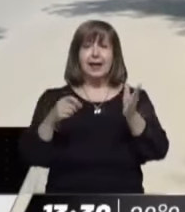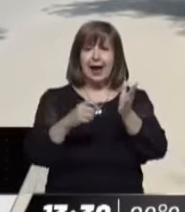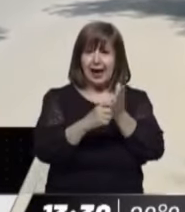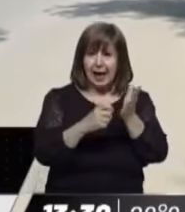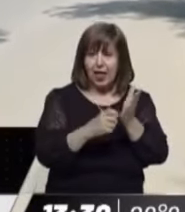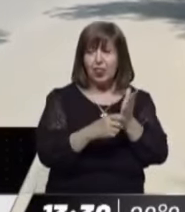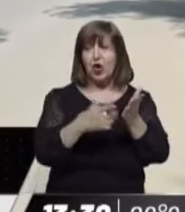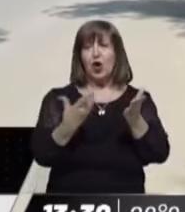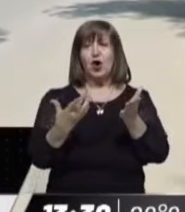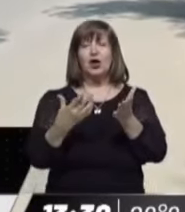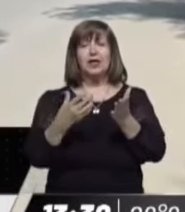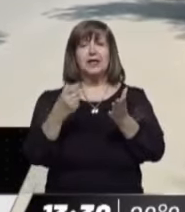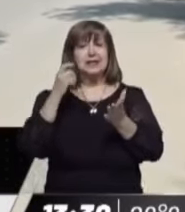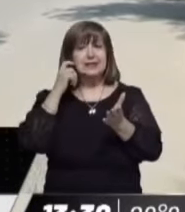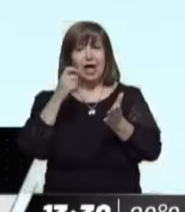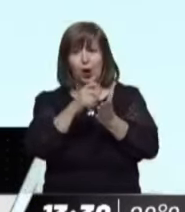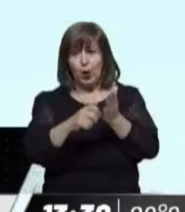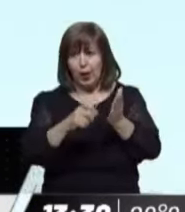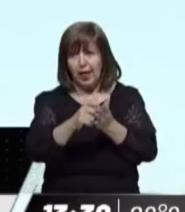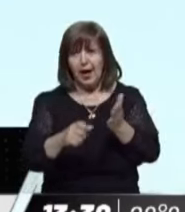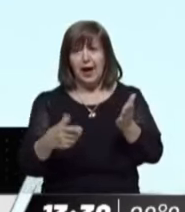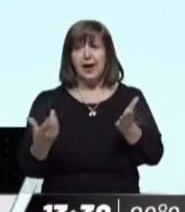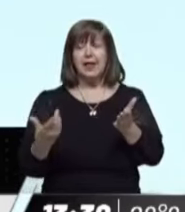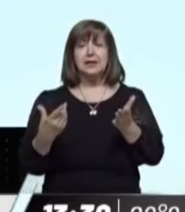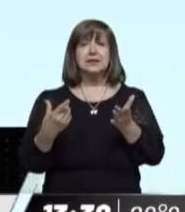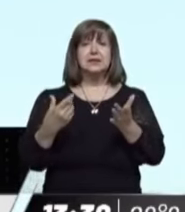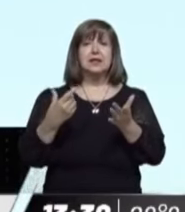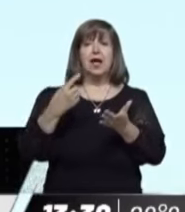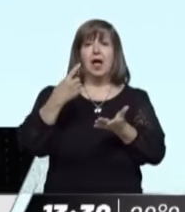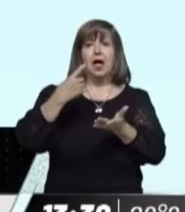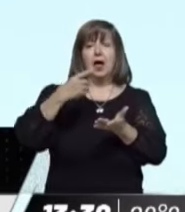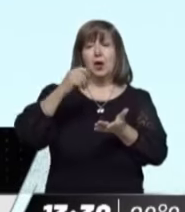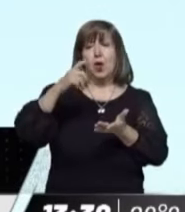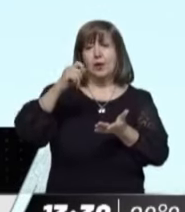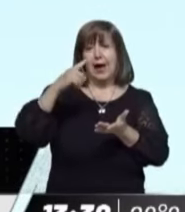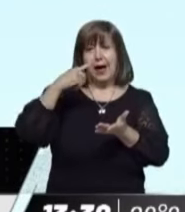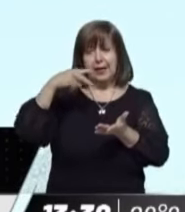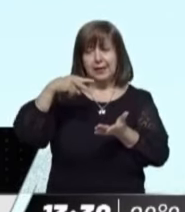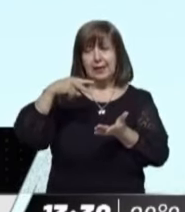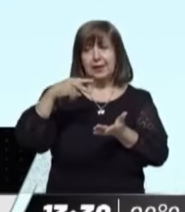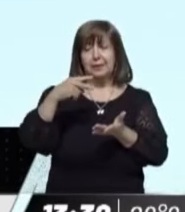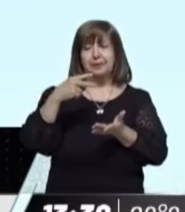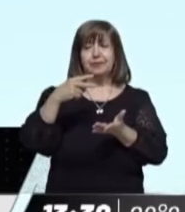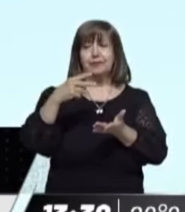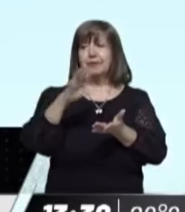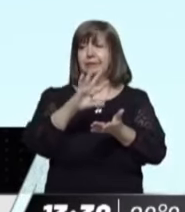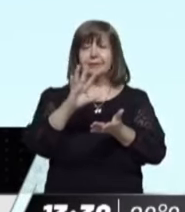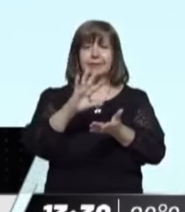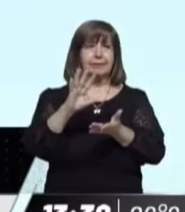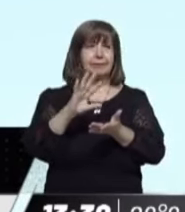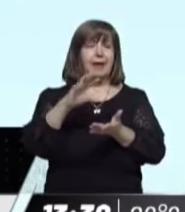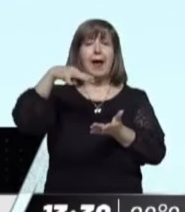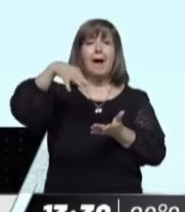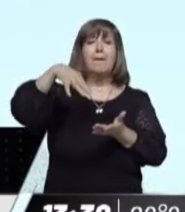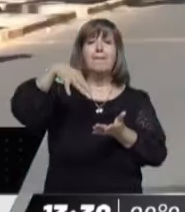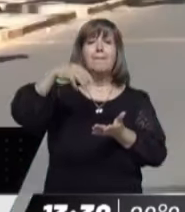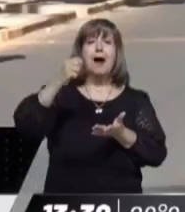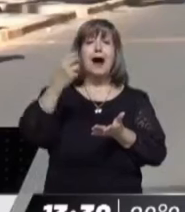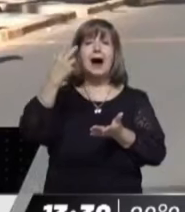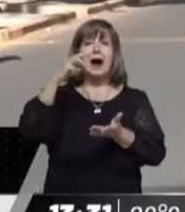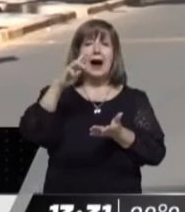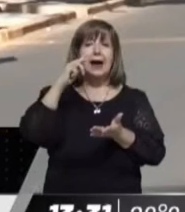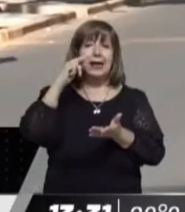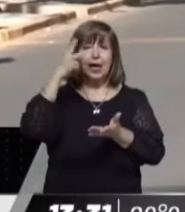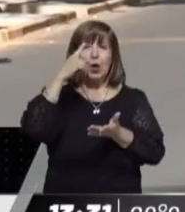dio intervención en la justicia Federal que dispuso la inmediata detención del guardiacárcel además la inspección general de seguridad ha iniciado un